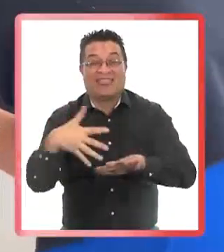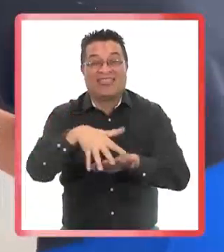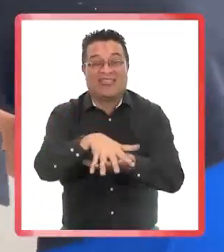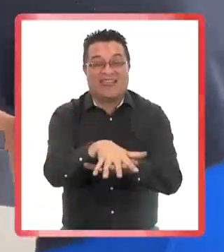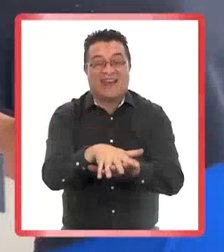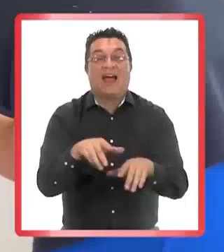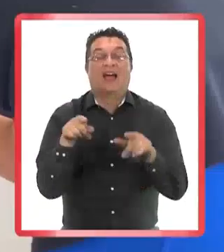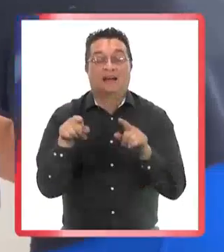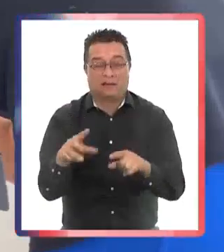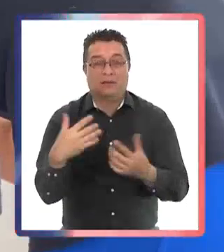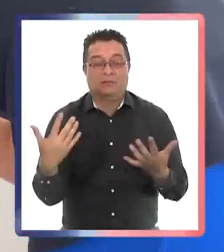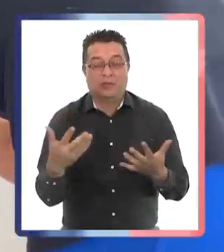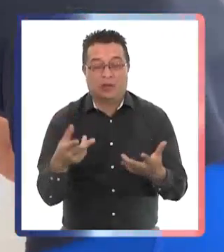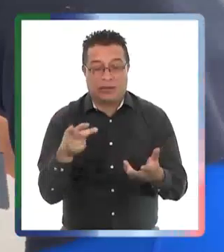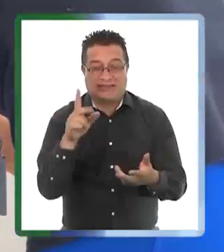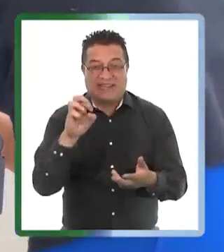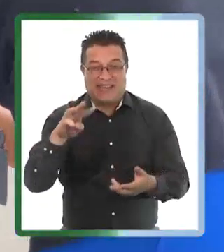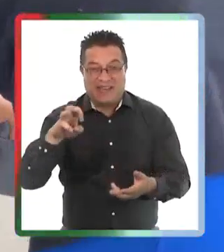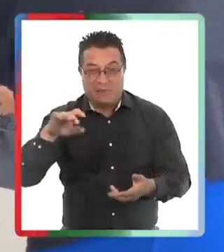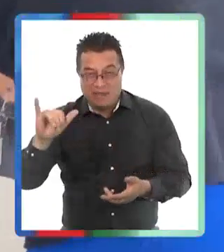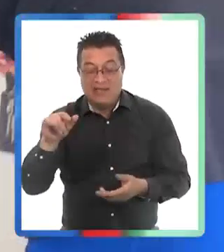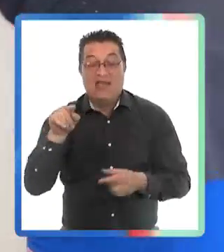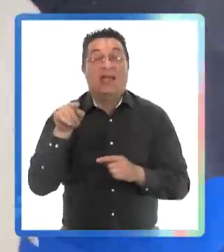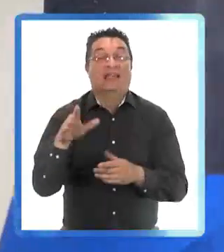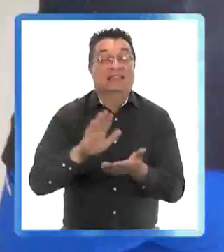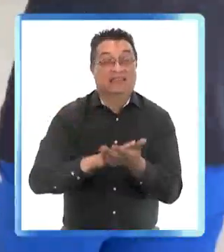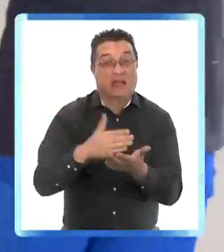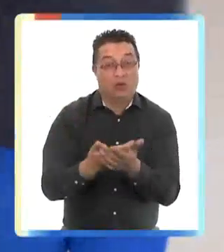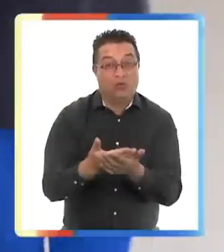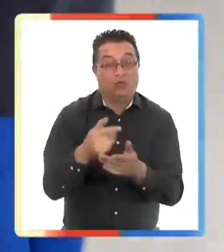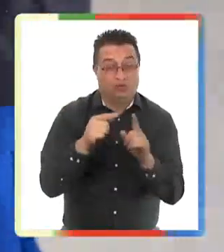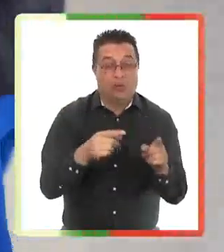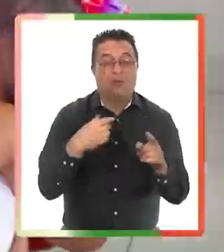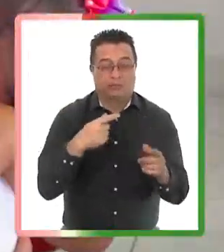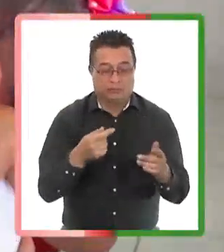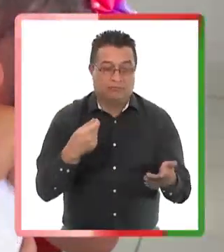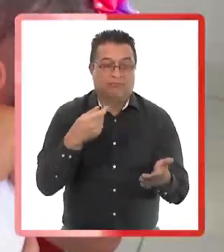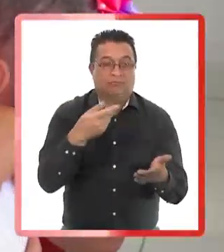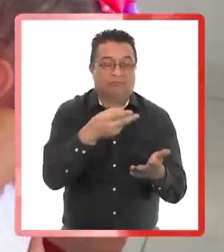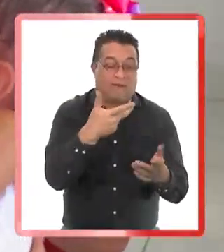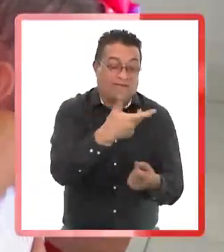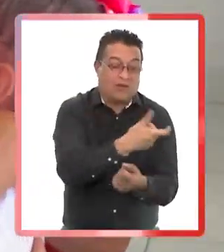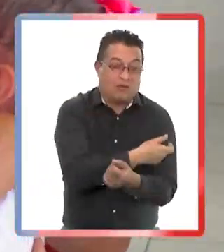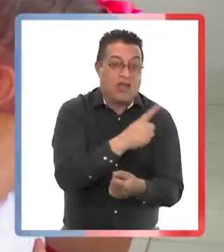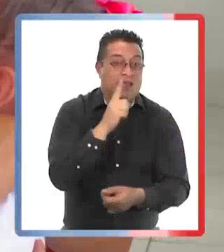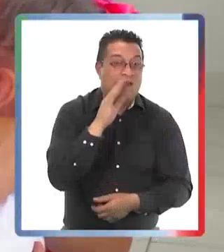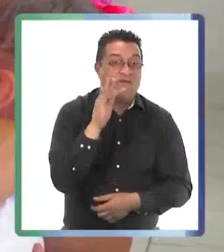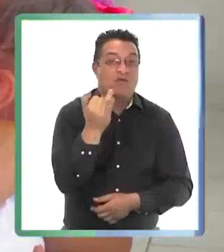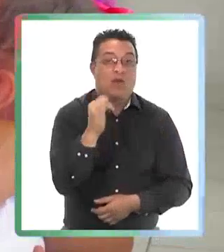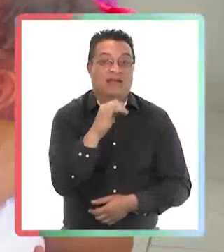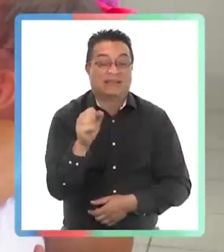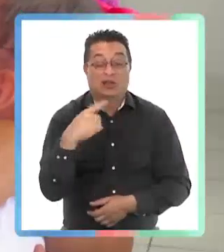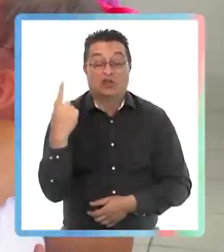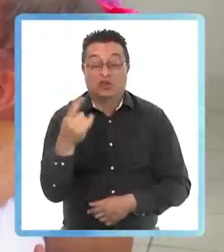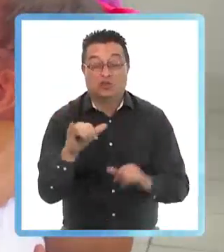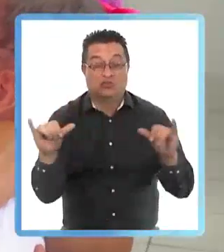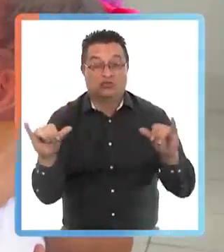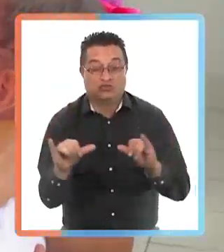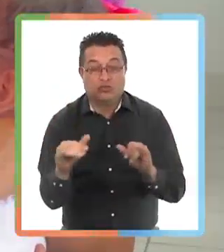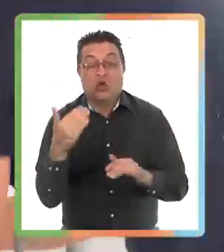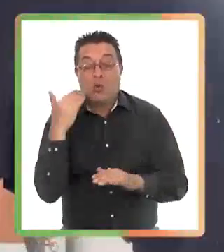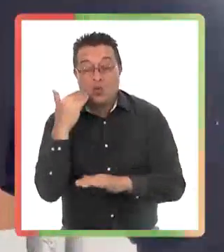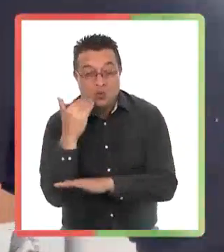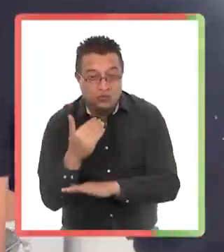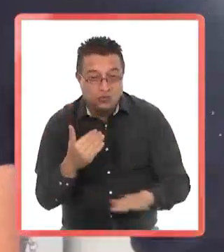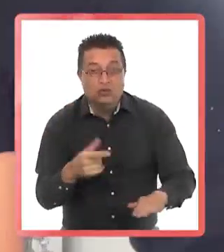Fundación Integra con el apoyo directo de profesionales de la Seremi de Salud de la Atención Primaria pretende vacunar contra la influenza a todos